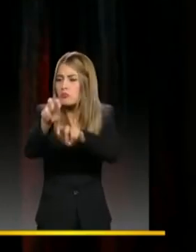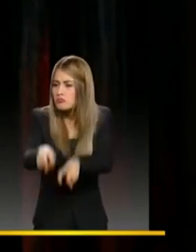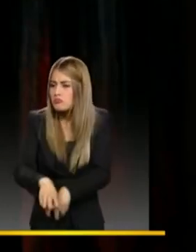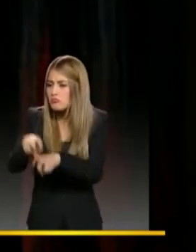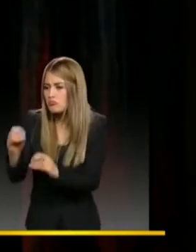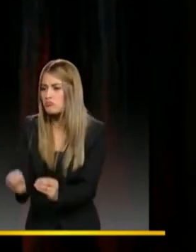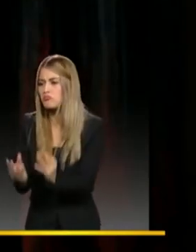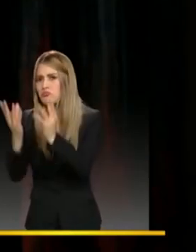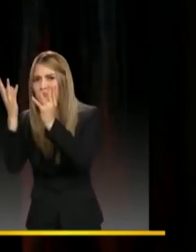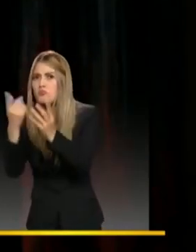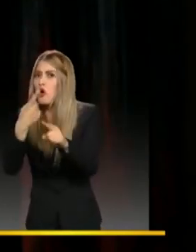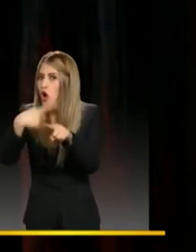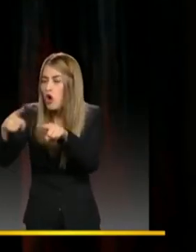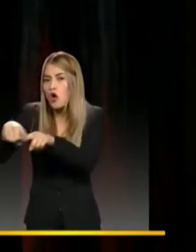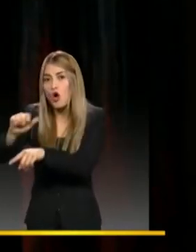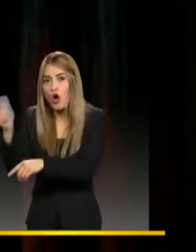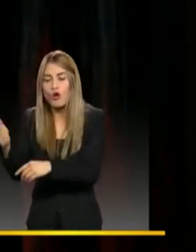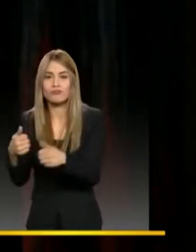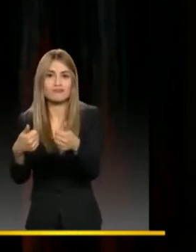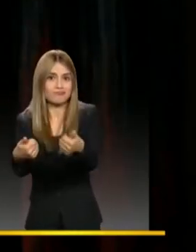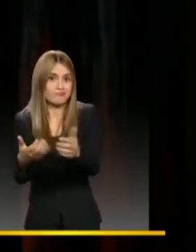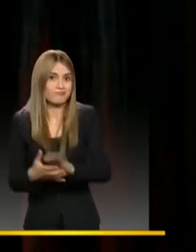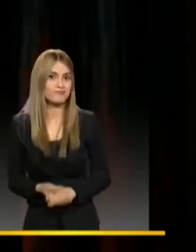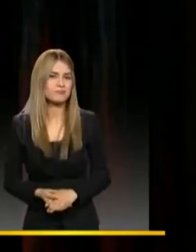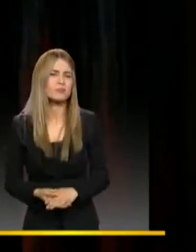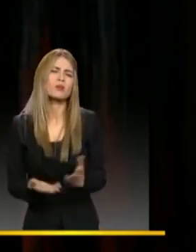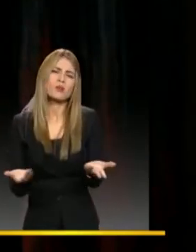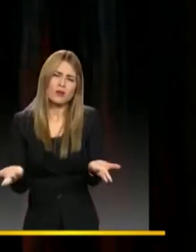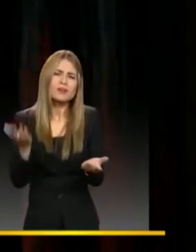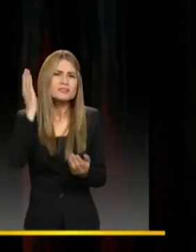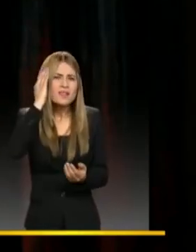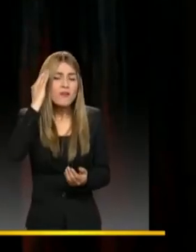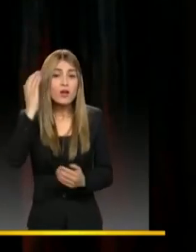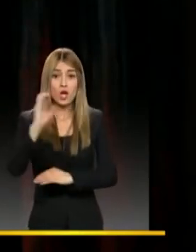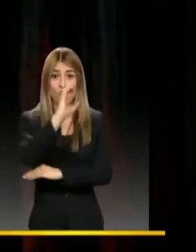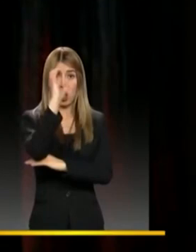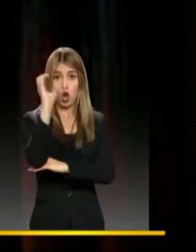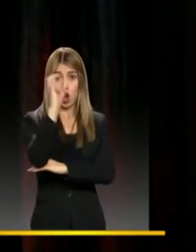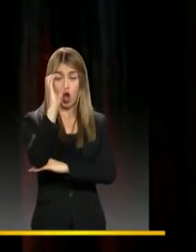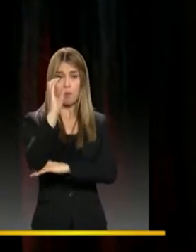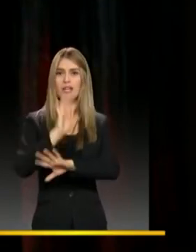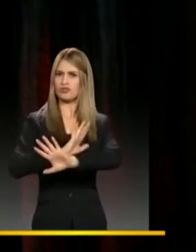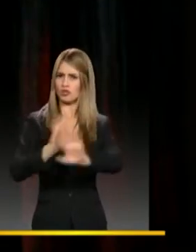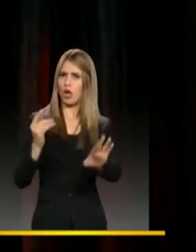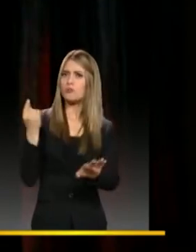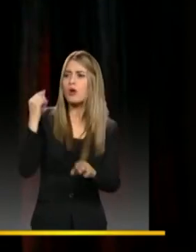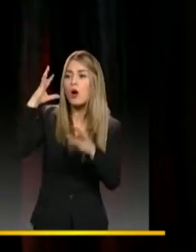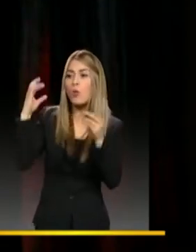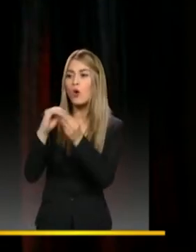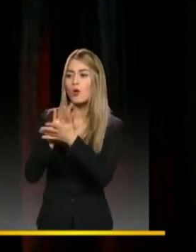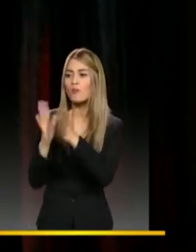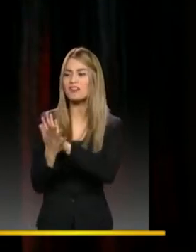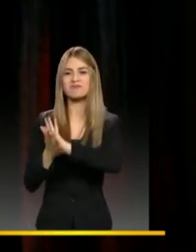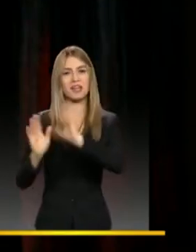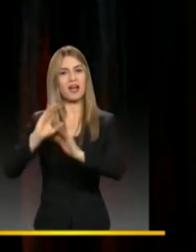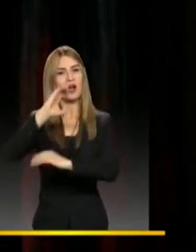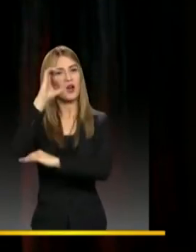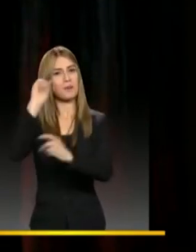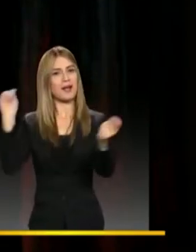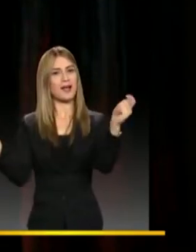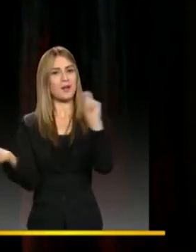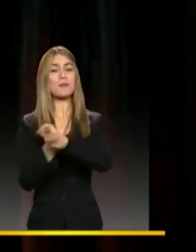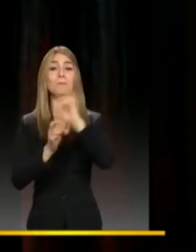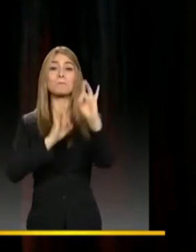con las FARC, no es un paraíso, pero es un país mucho mejor y más seguro, con